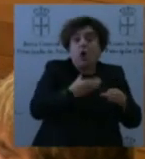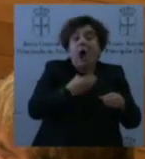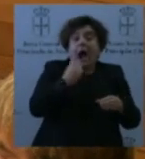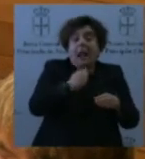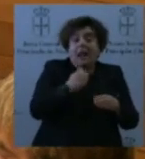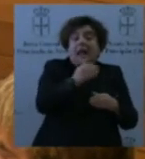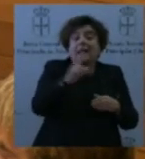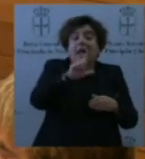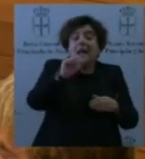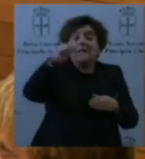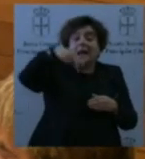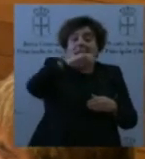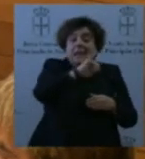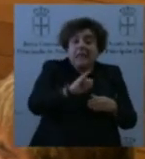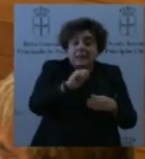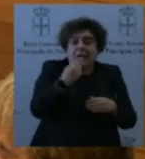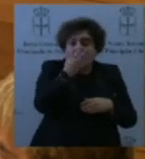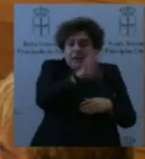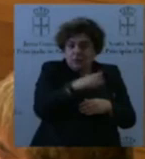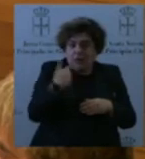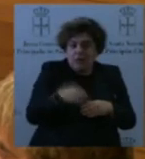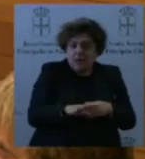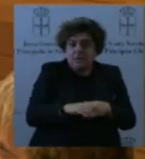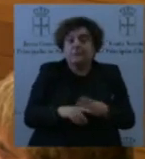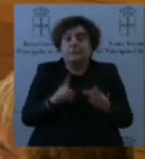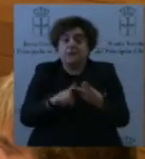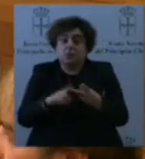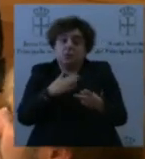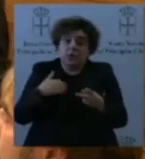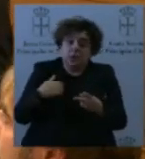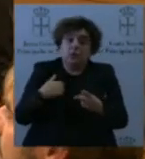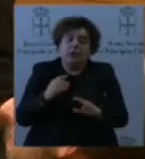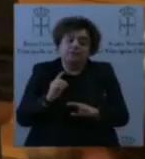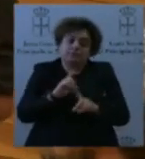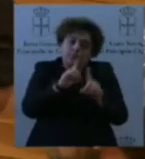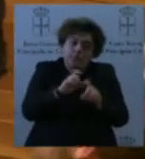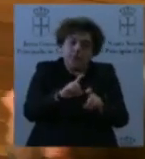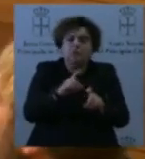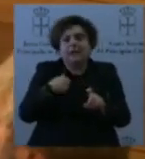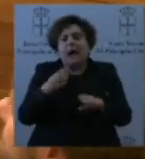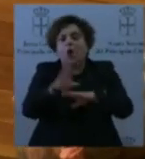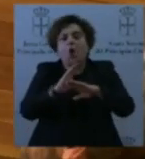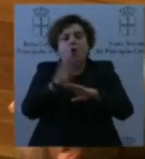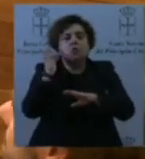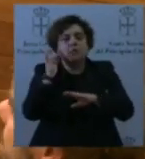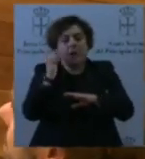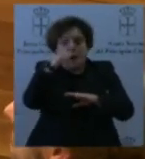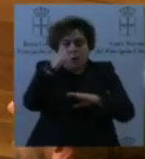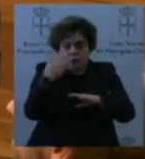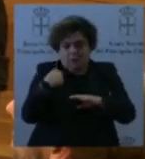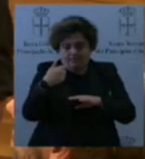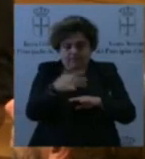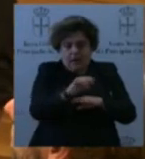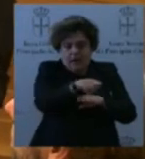segundo lugar, me gustaría plantearle algo que ya le trasladé a la consejera de Cultura aquí presente. ¿No le ha hecho reflexionar